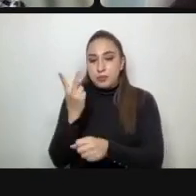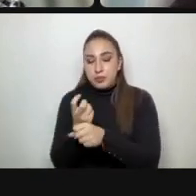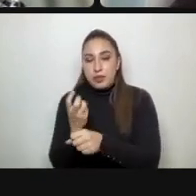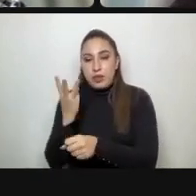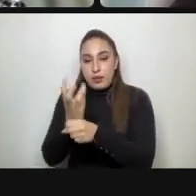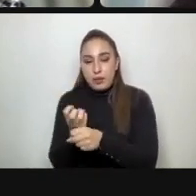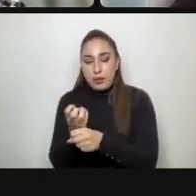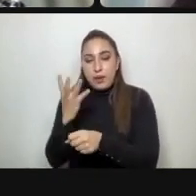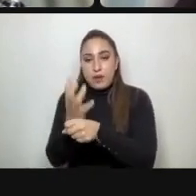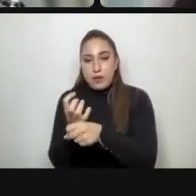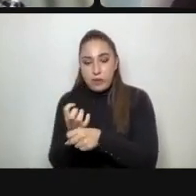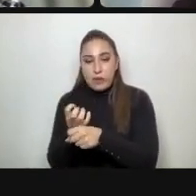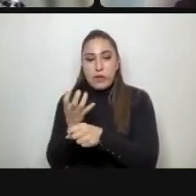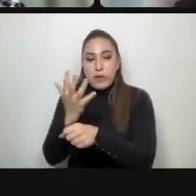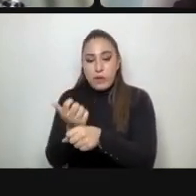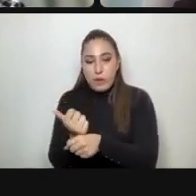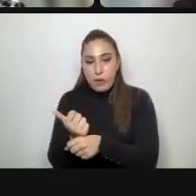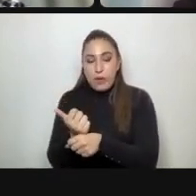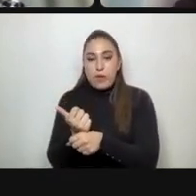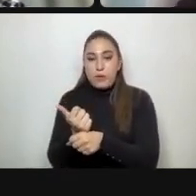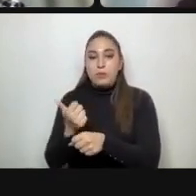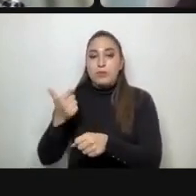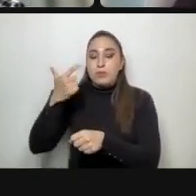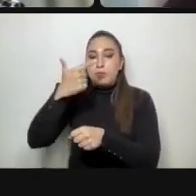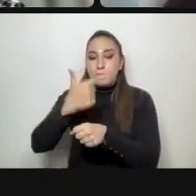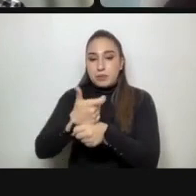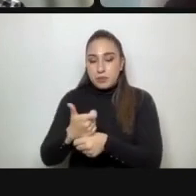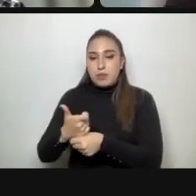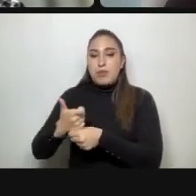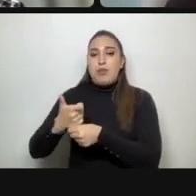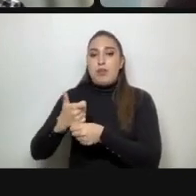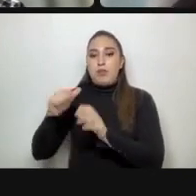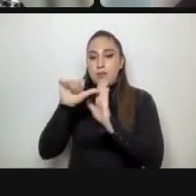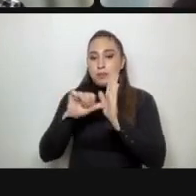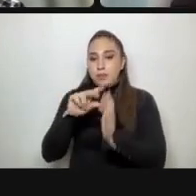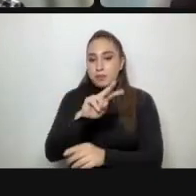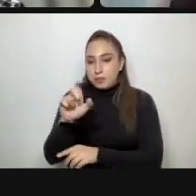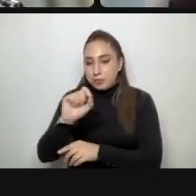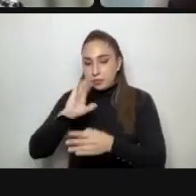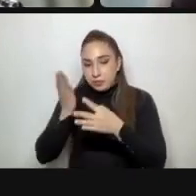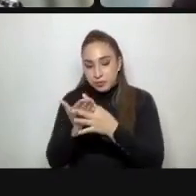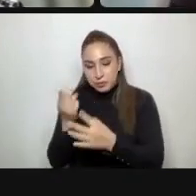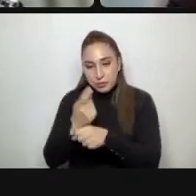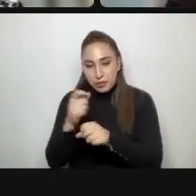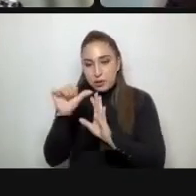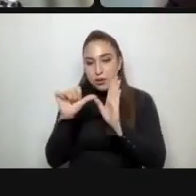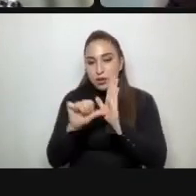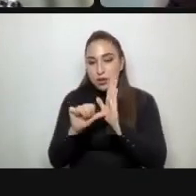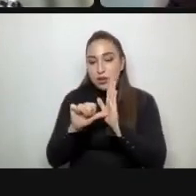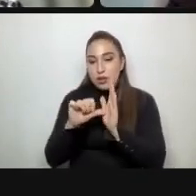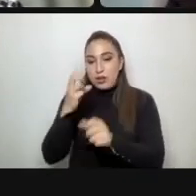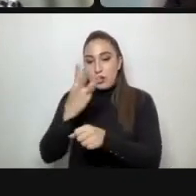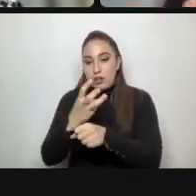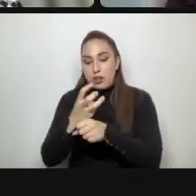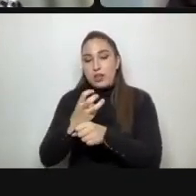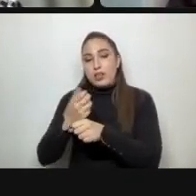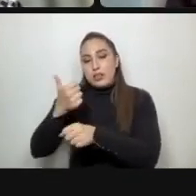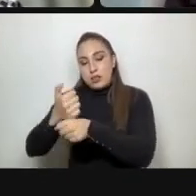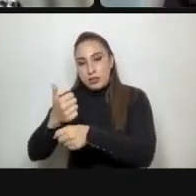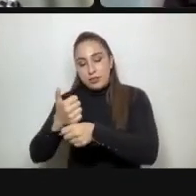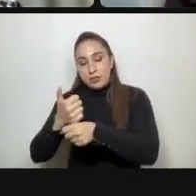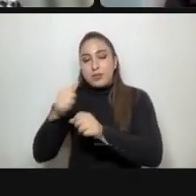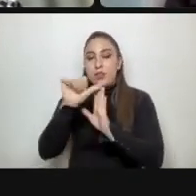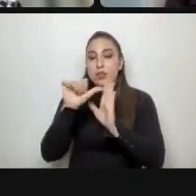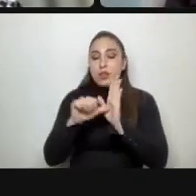tercera, cuarta, quinta, séptima, 220, fracción primera, tercera y sexta,